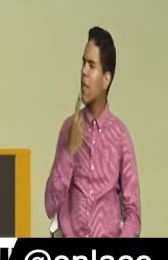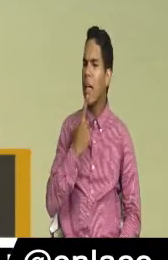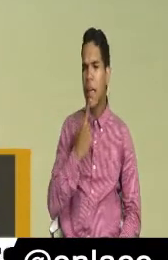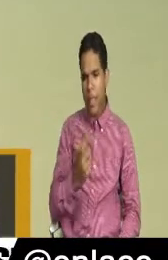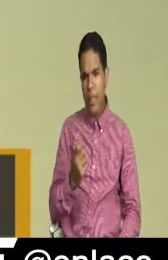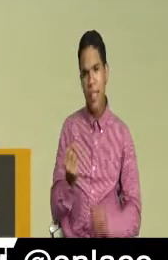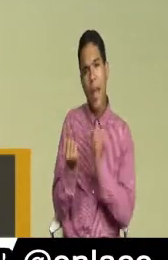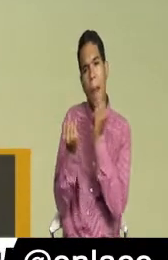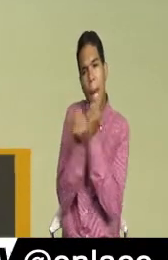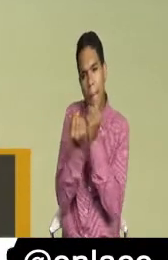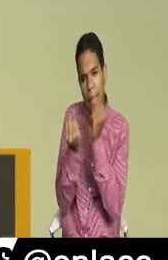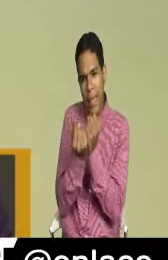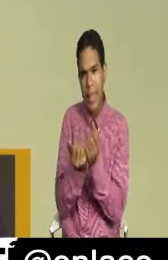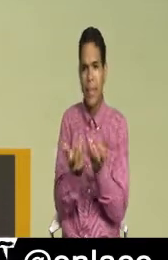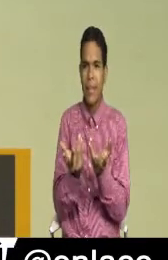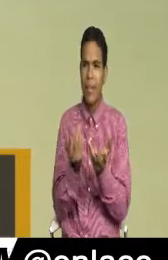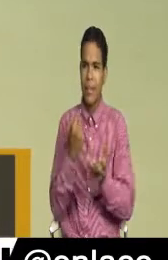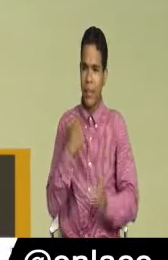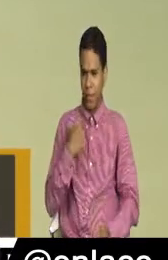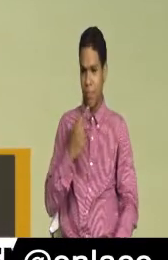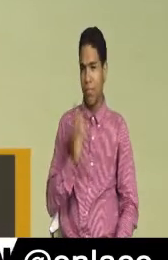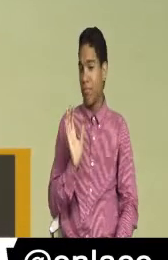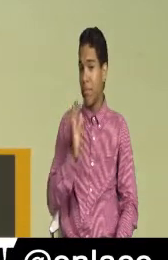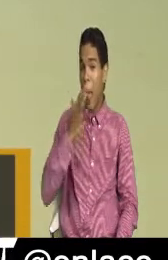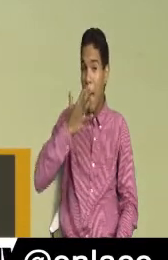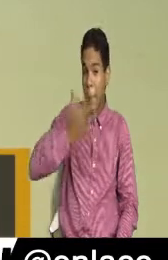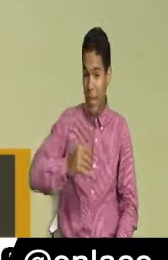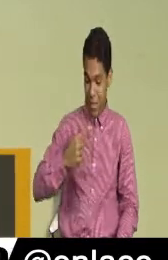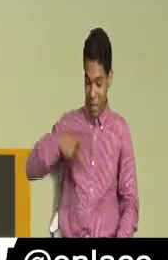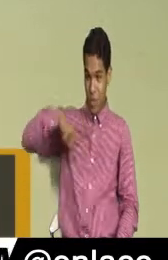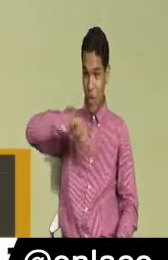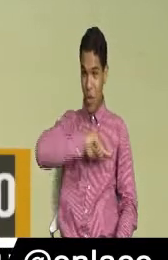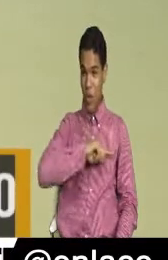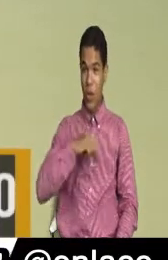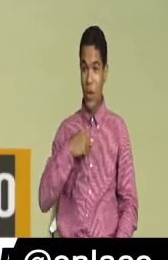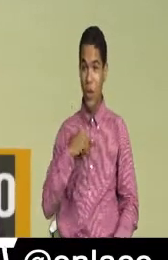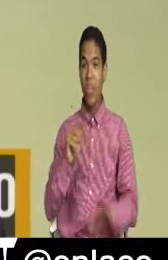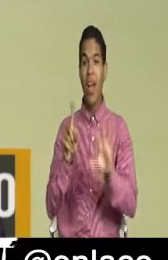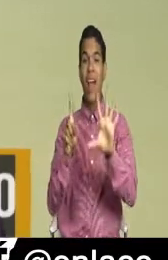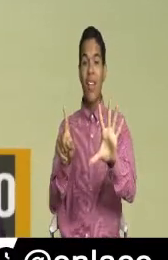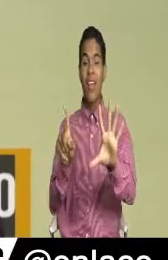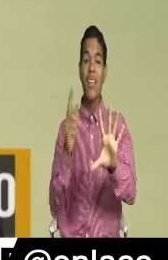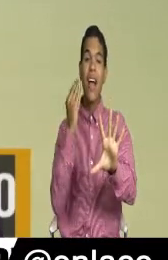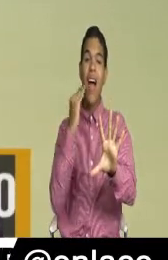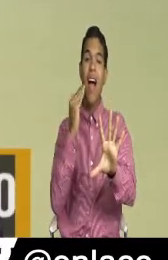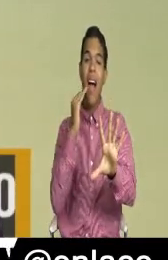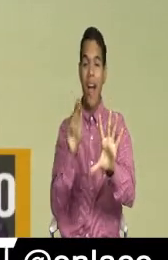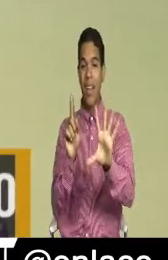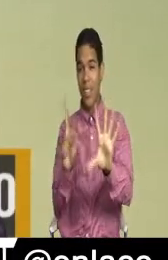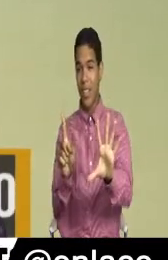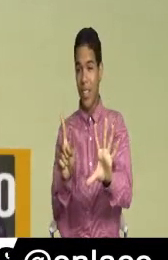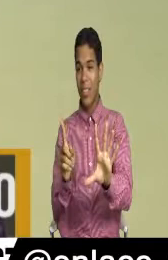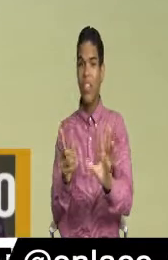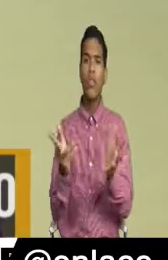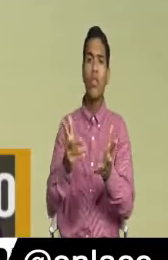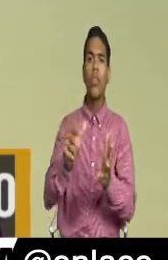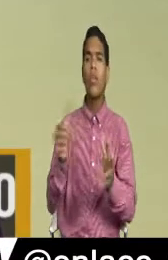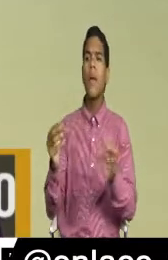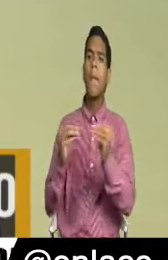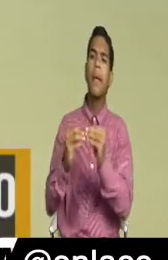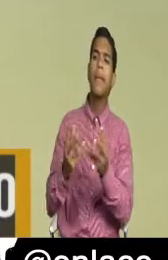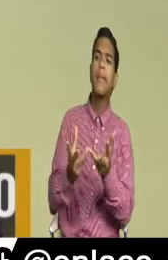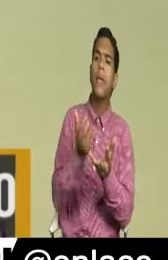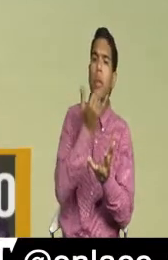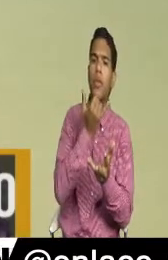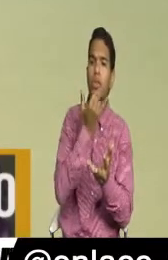apretado. También tenemos que contar que el equipo de nosotros solo cuenta con 6 jugadoras. Y pues no sé, ahorita vamos a hablar con las muchachas a ver